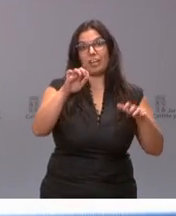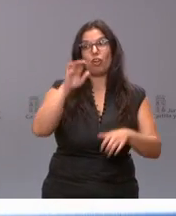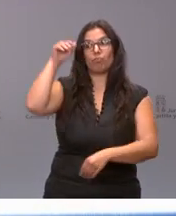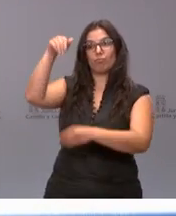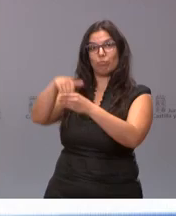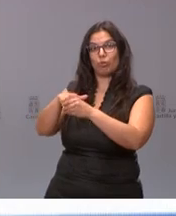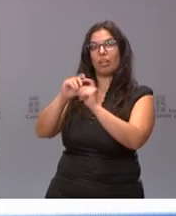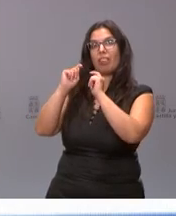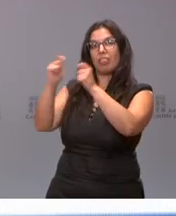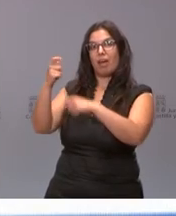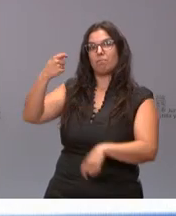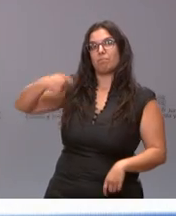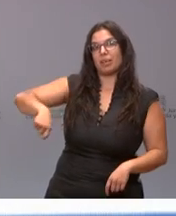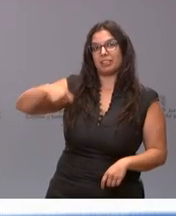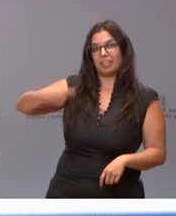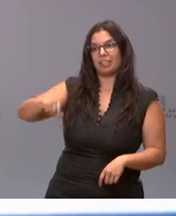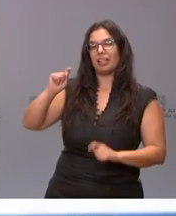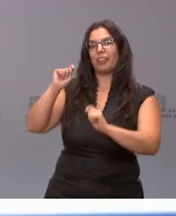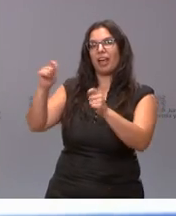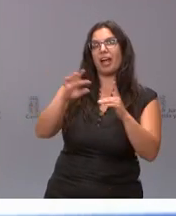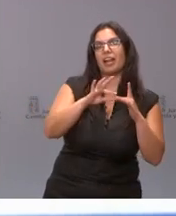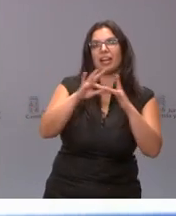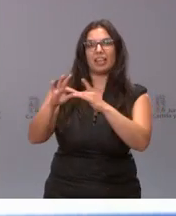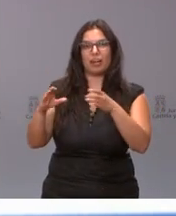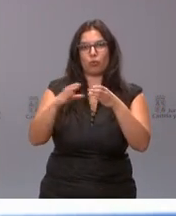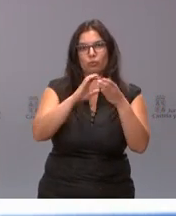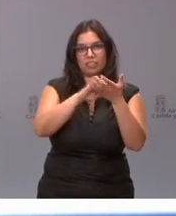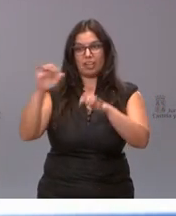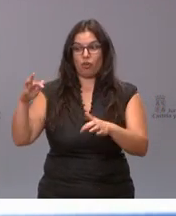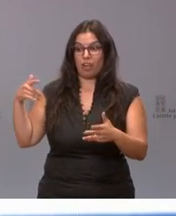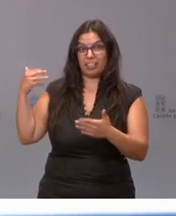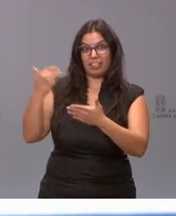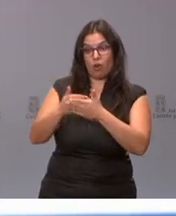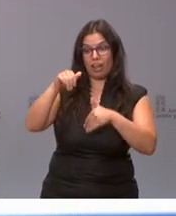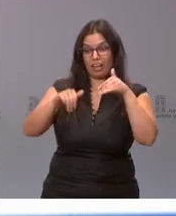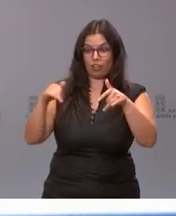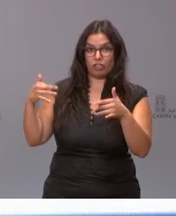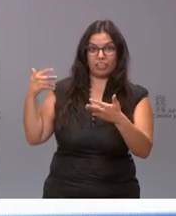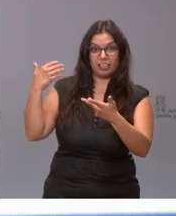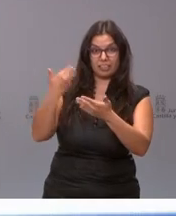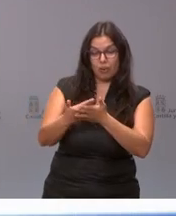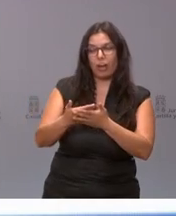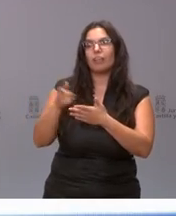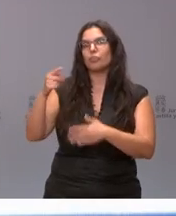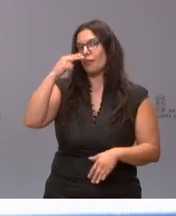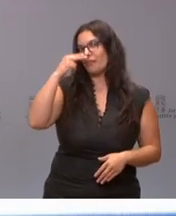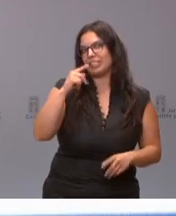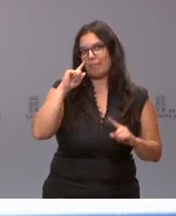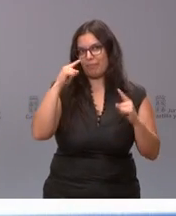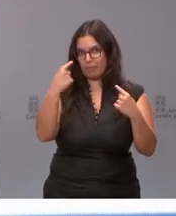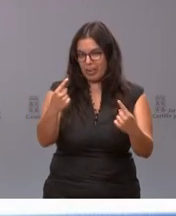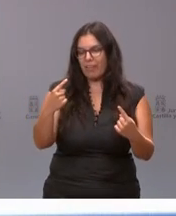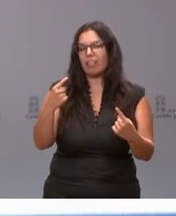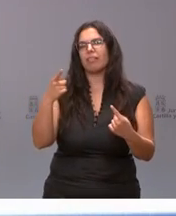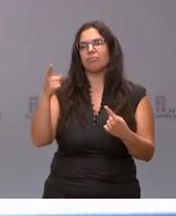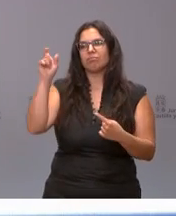te eligieran como presidente, te eligieran como líder de esta Junta de Castilla y León que tiene que seguir trabajando por nuestra tierra y por nuestra región.